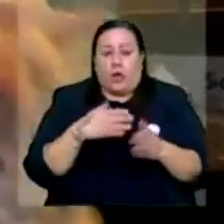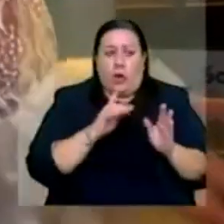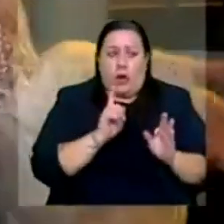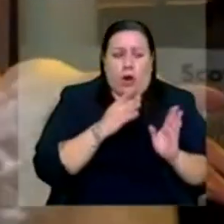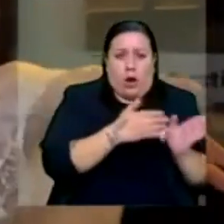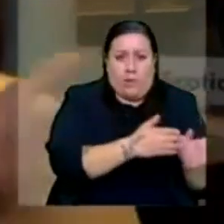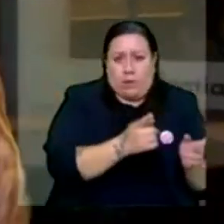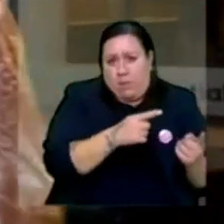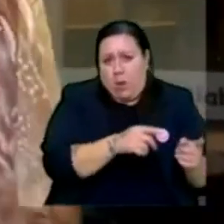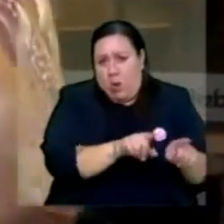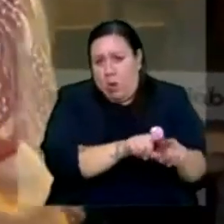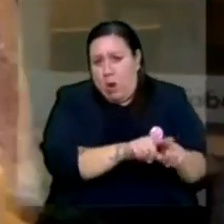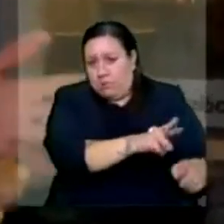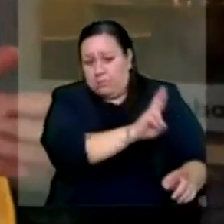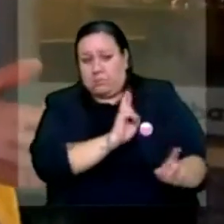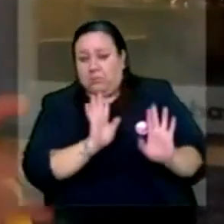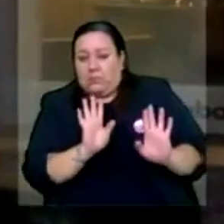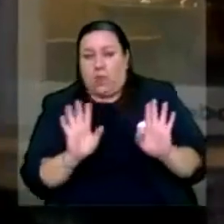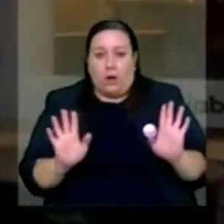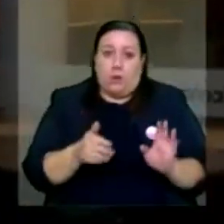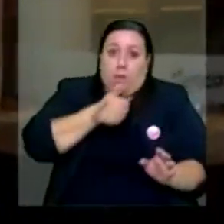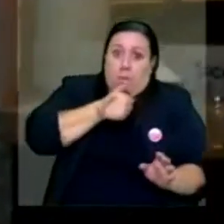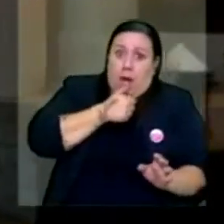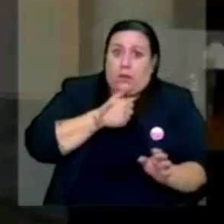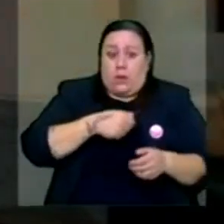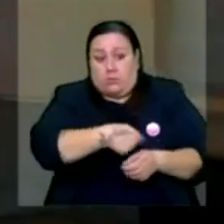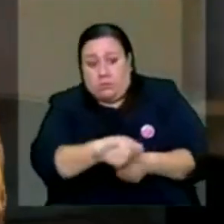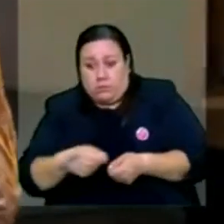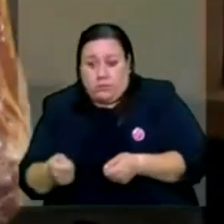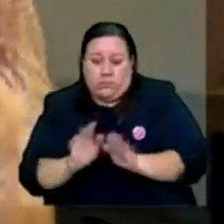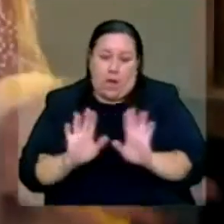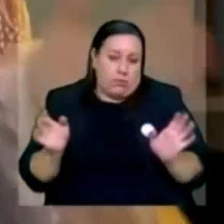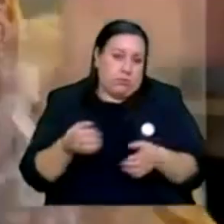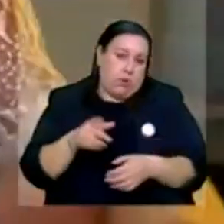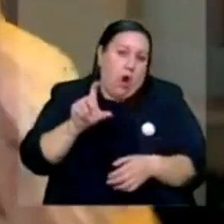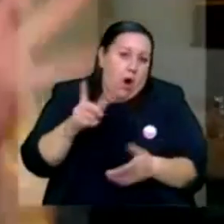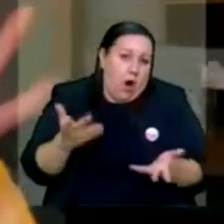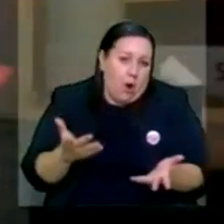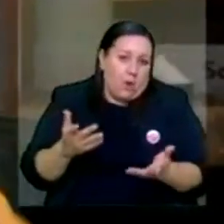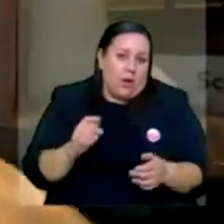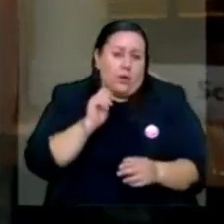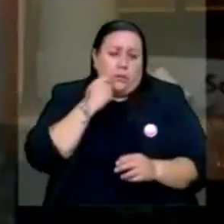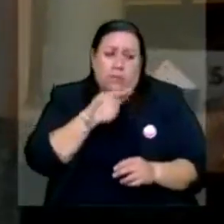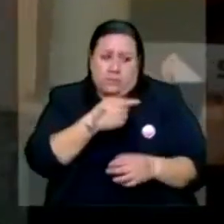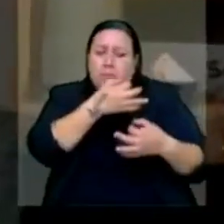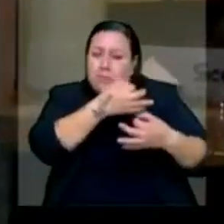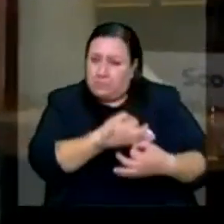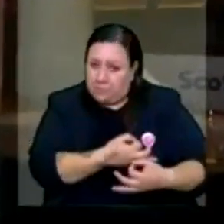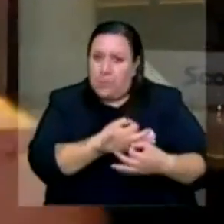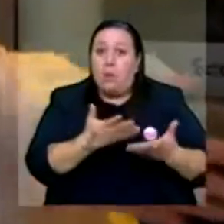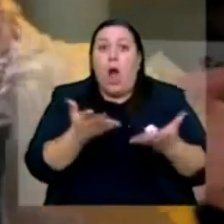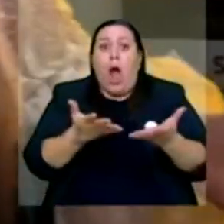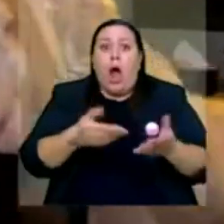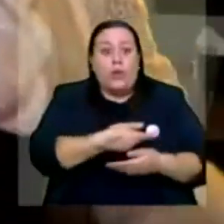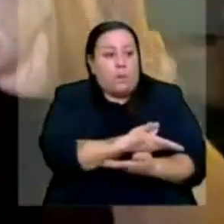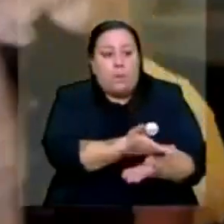Buenísimo, es Yoruba, ¿qué va a hacer? Con el mate y el truco, es obvio. Exactamente. Precioso, Joaquín. Escúchame, Joaquín. Extendé las cartas y mostralas